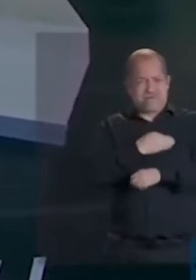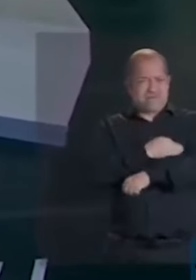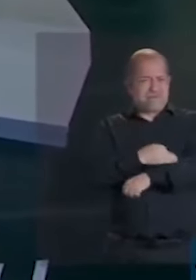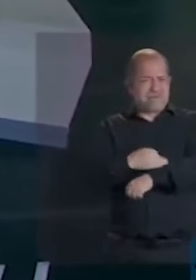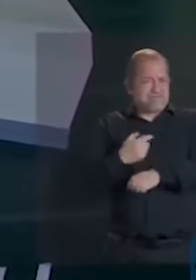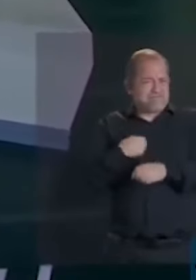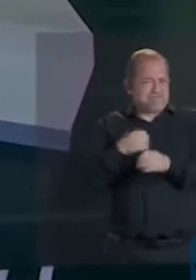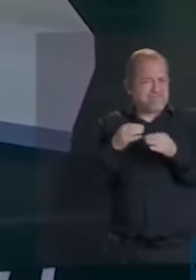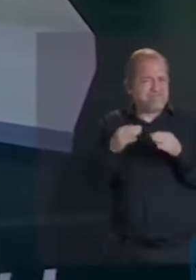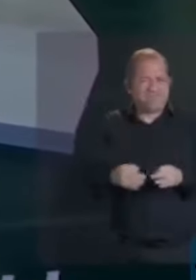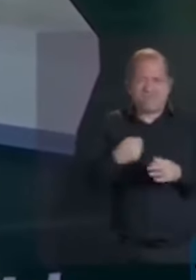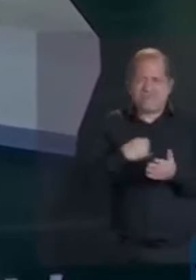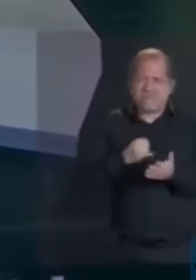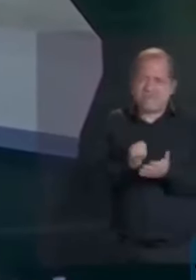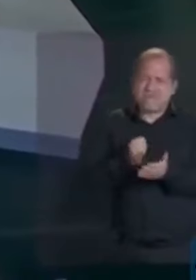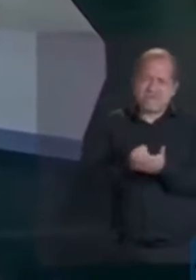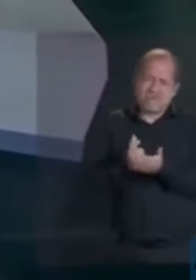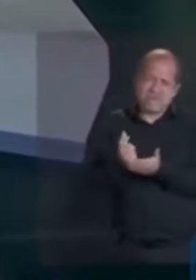ha sido